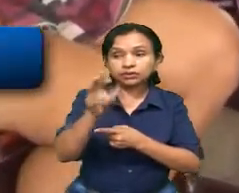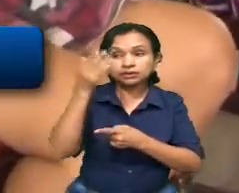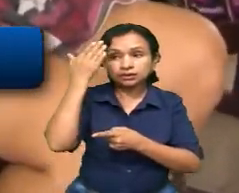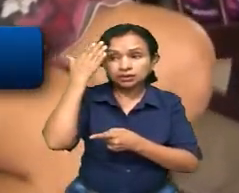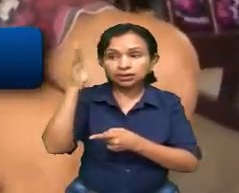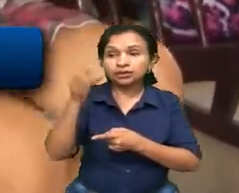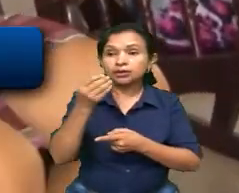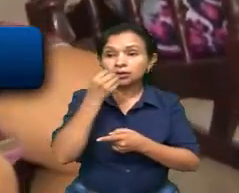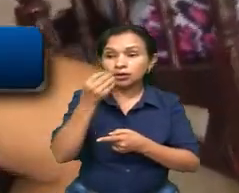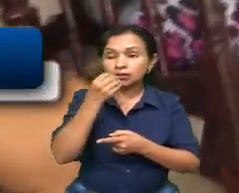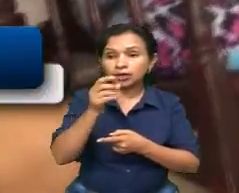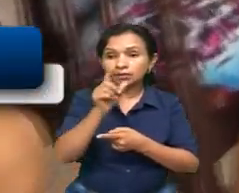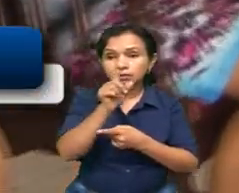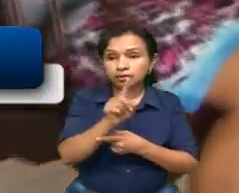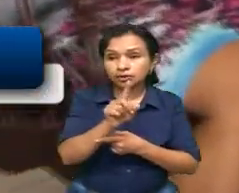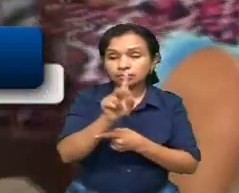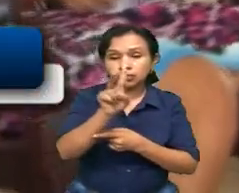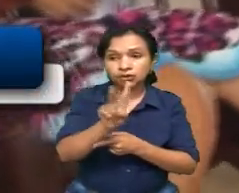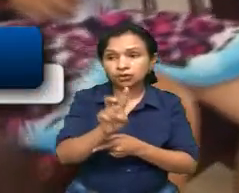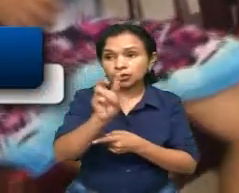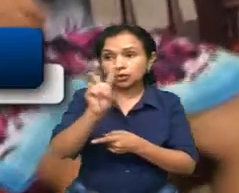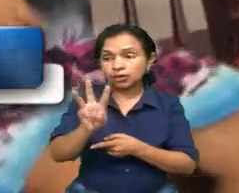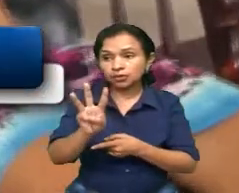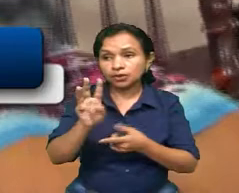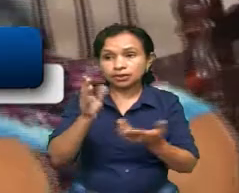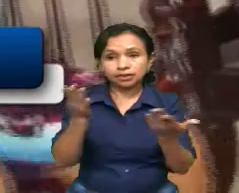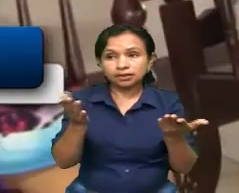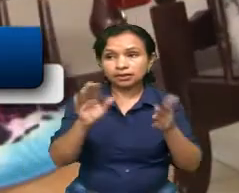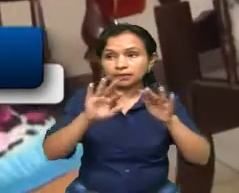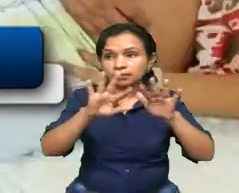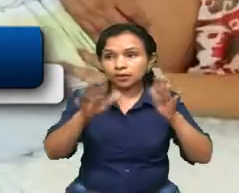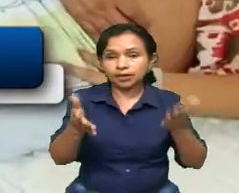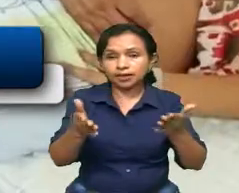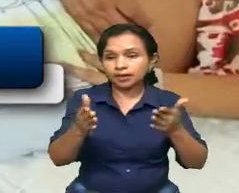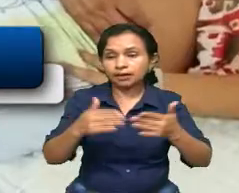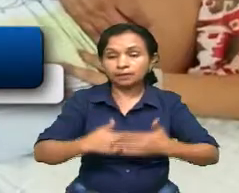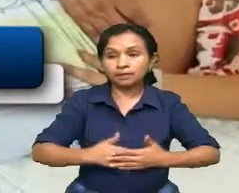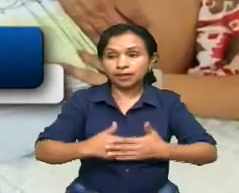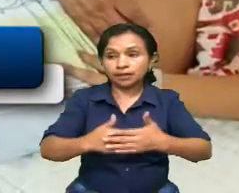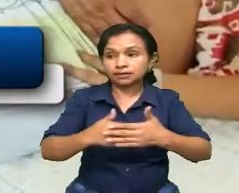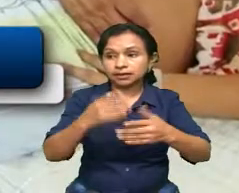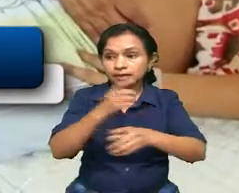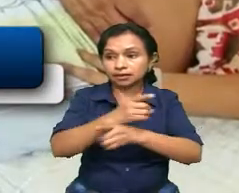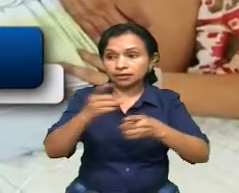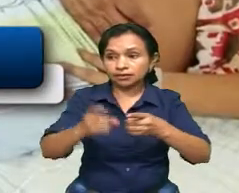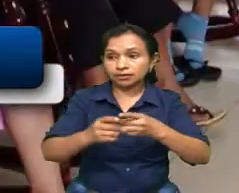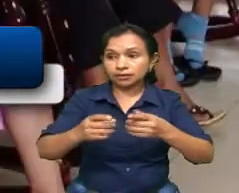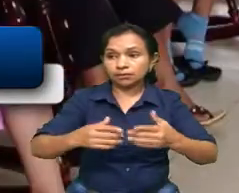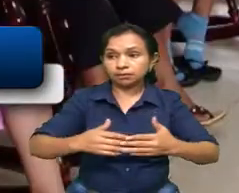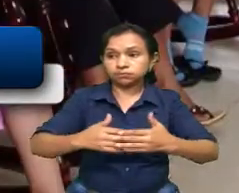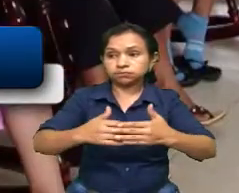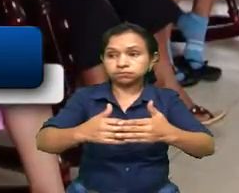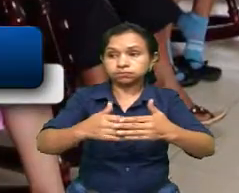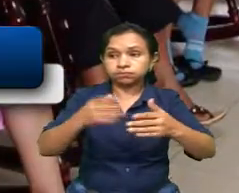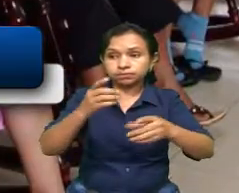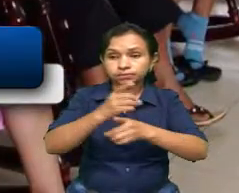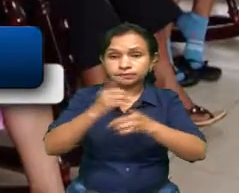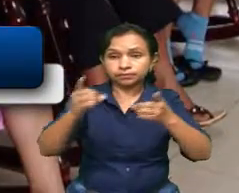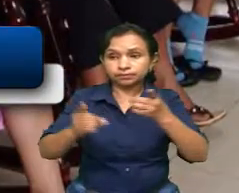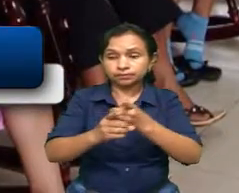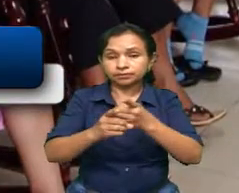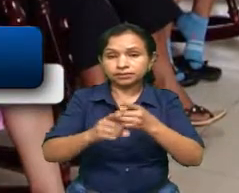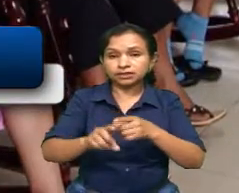es que vamos a comer por 2 o por 3, porque si no, siempre la mujer embarazada tiene que subir de peso, pero no es que vamos a subir